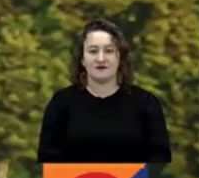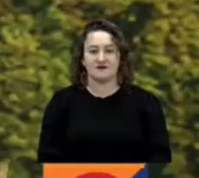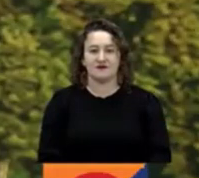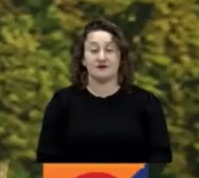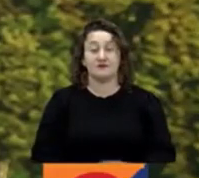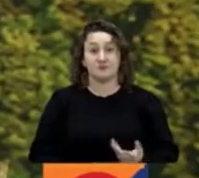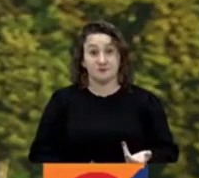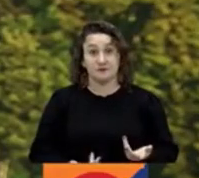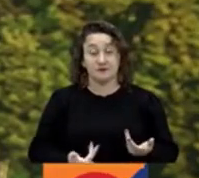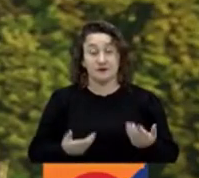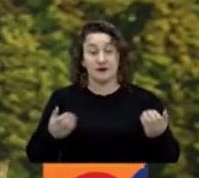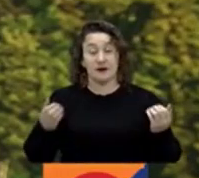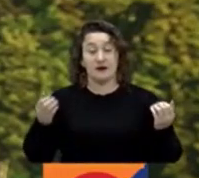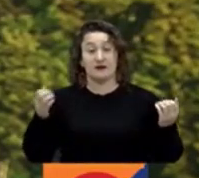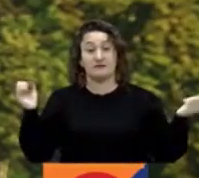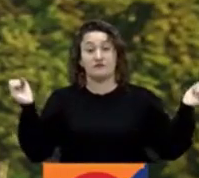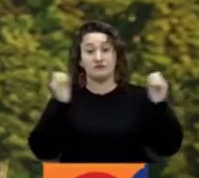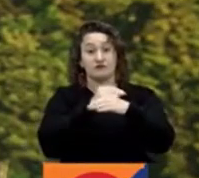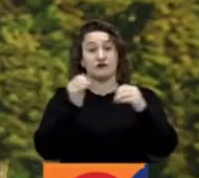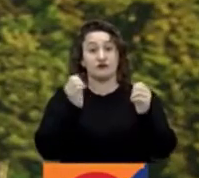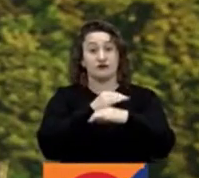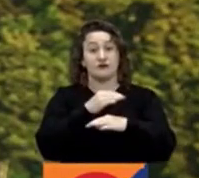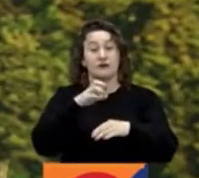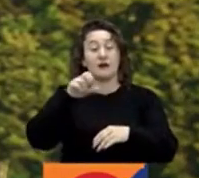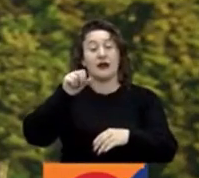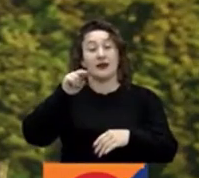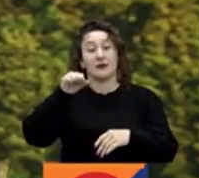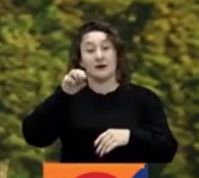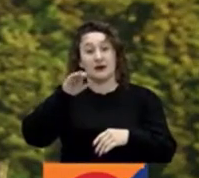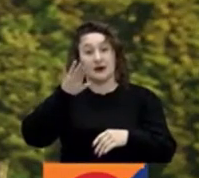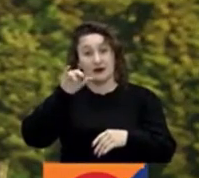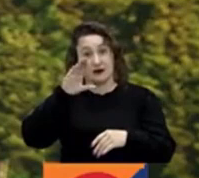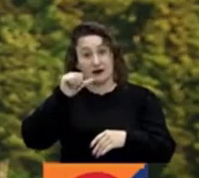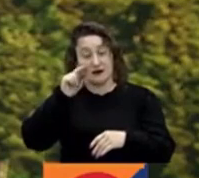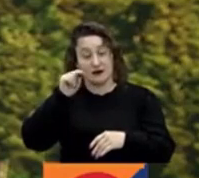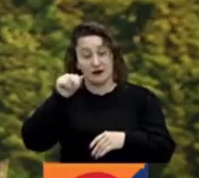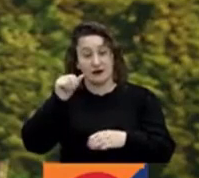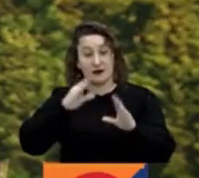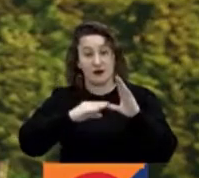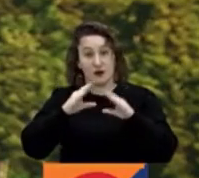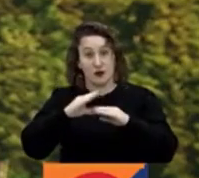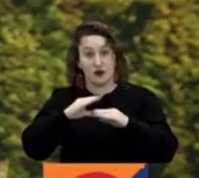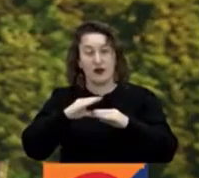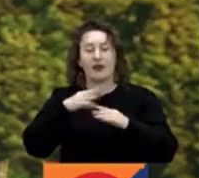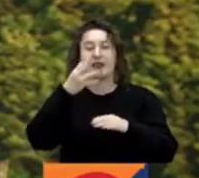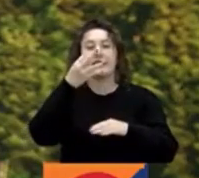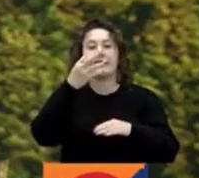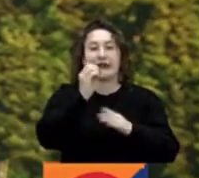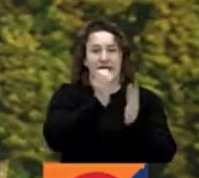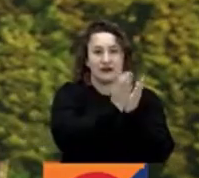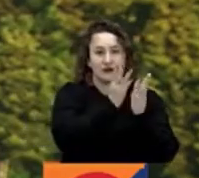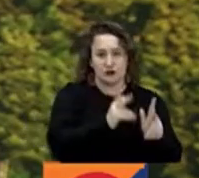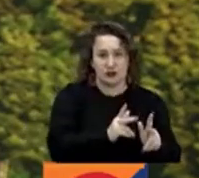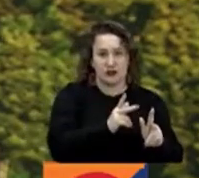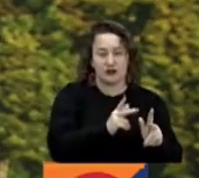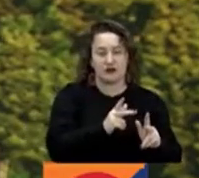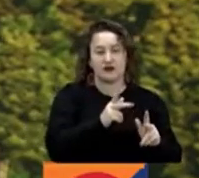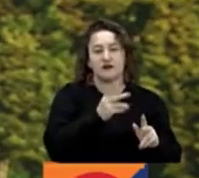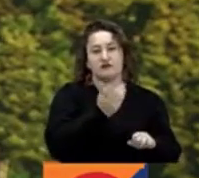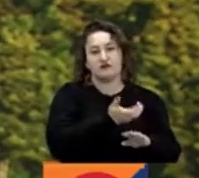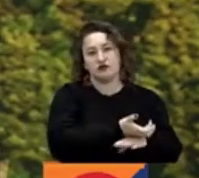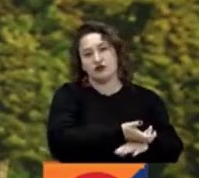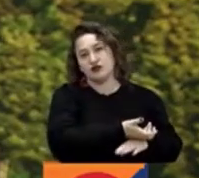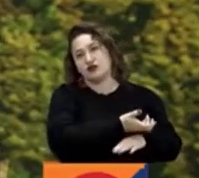Debido al cierre de la vía panamericana en Cauca, 30 estudiantes de la Universidad del Cauca fueron transportados por el Ejército Nacional vía aérea